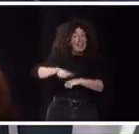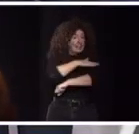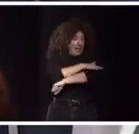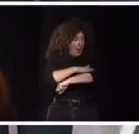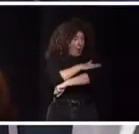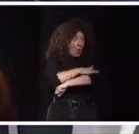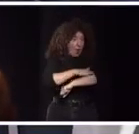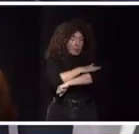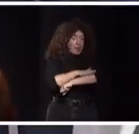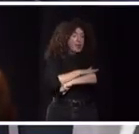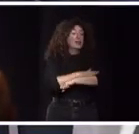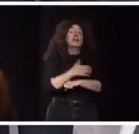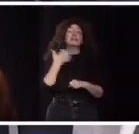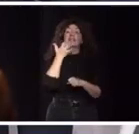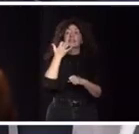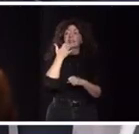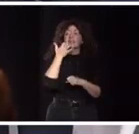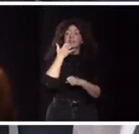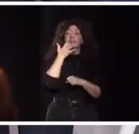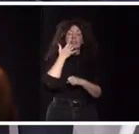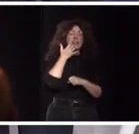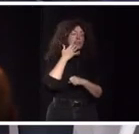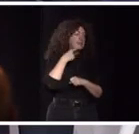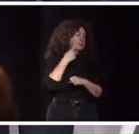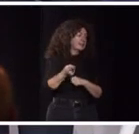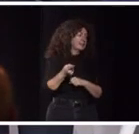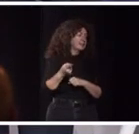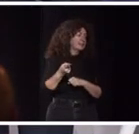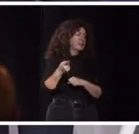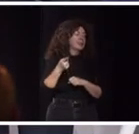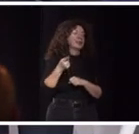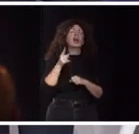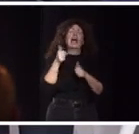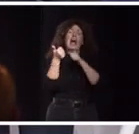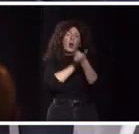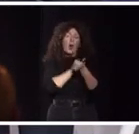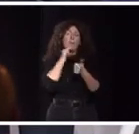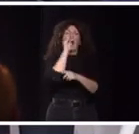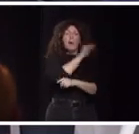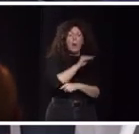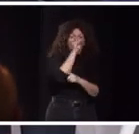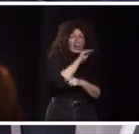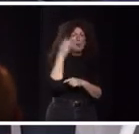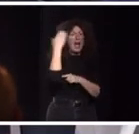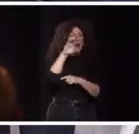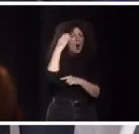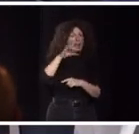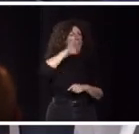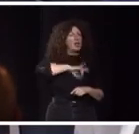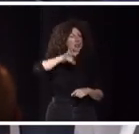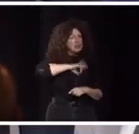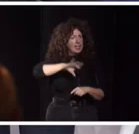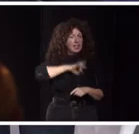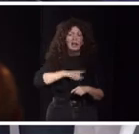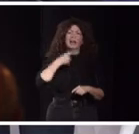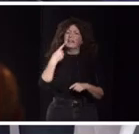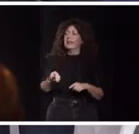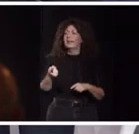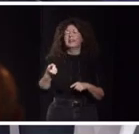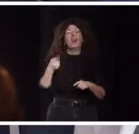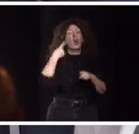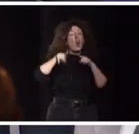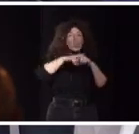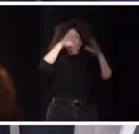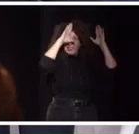que sigamos el ejemplo de Bolivia, de Colombia, de Chile, que rompamos inmediatamente las relaciones diplomáticas